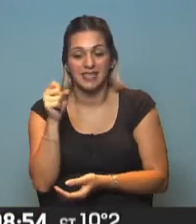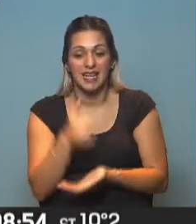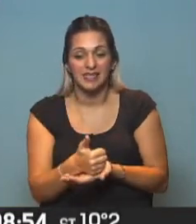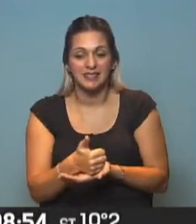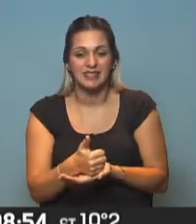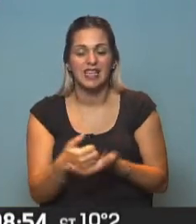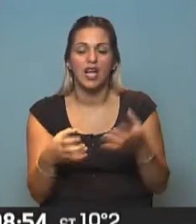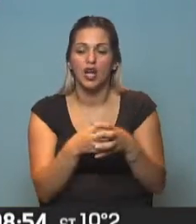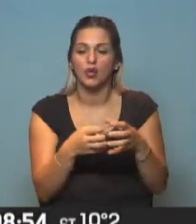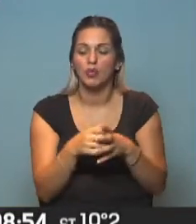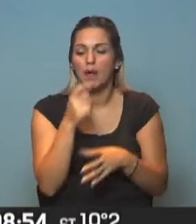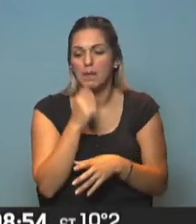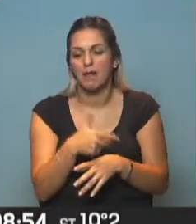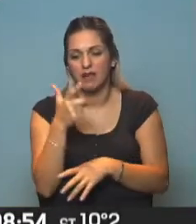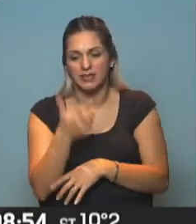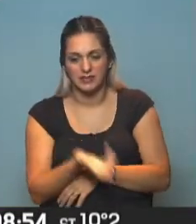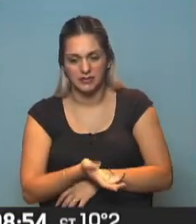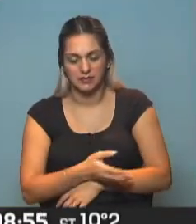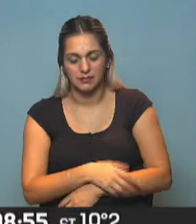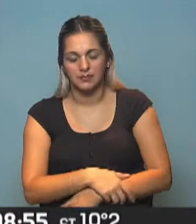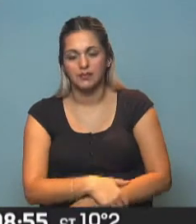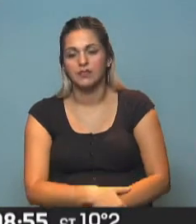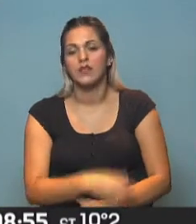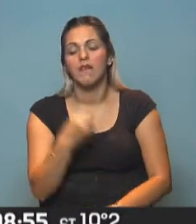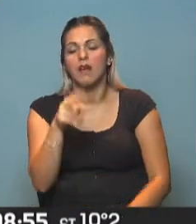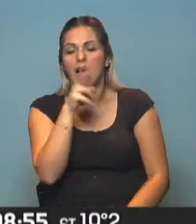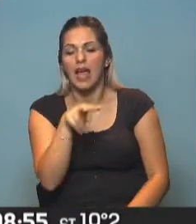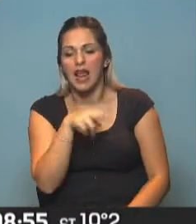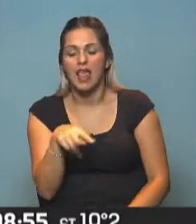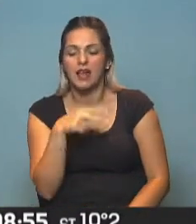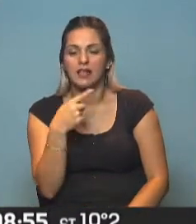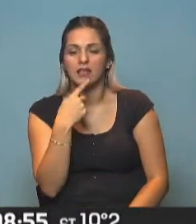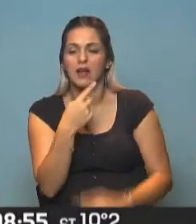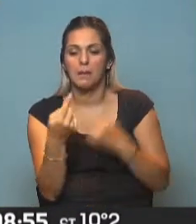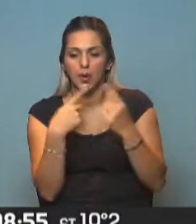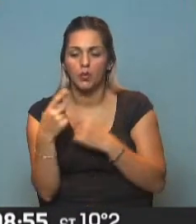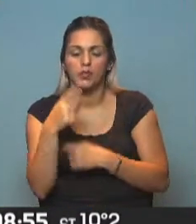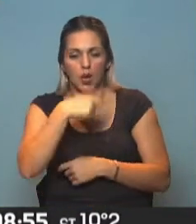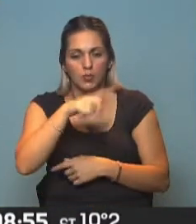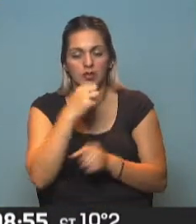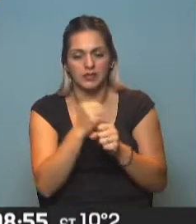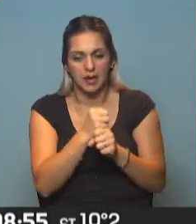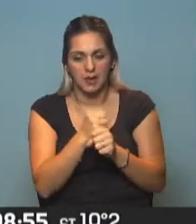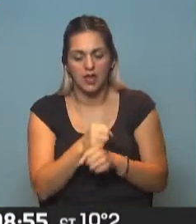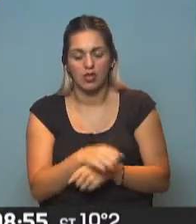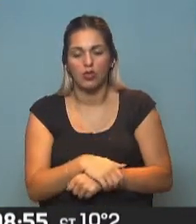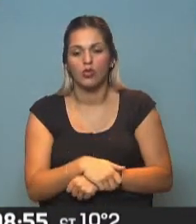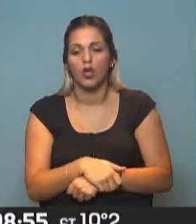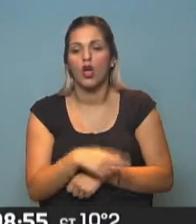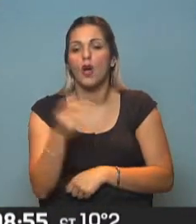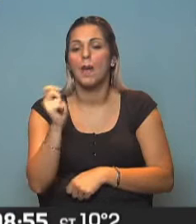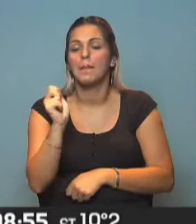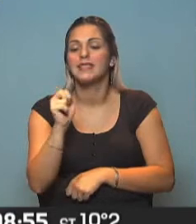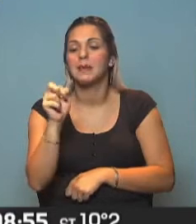hace más fácil para el gobierno a ver vamos a leer las encuestas que ustedes estuvieron trabajando que estuvieron realizando durante el mes de